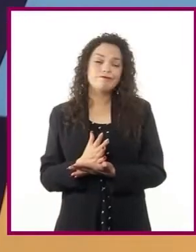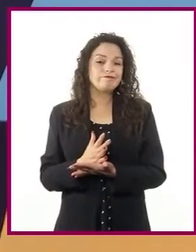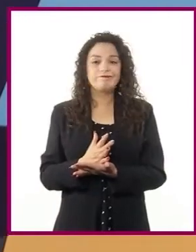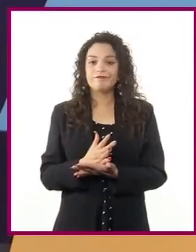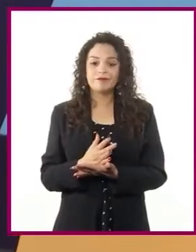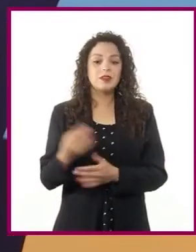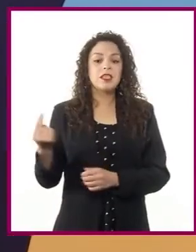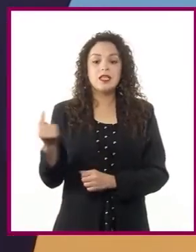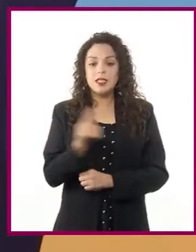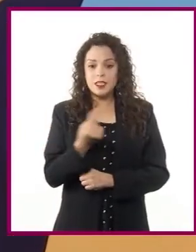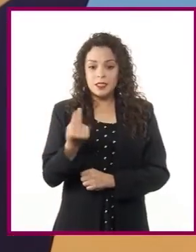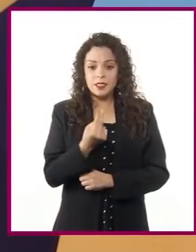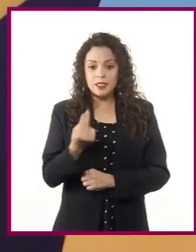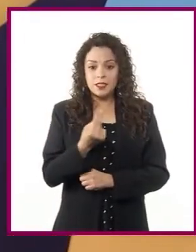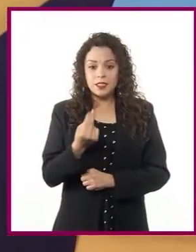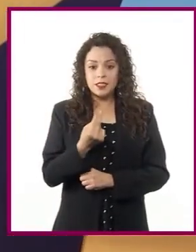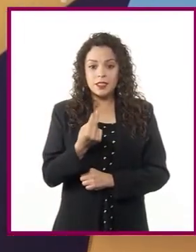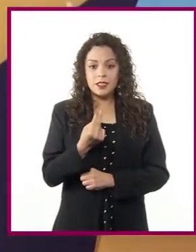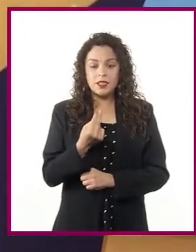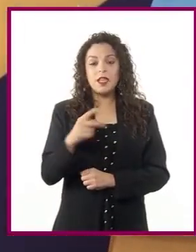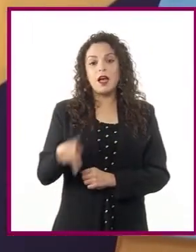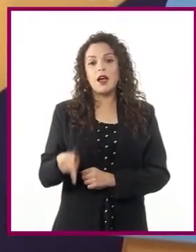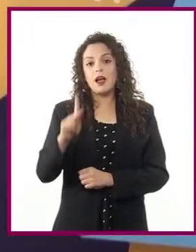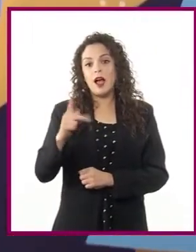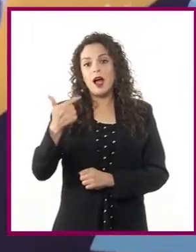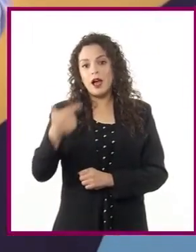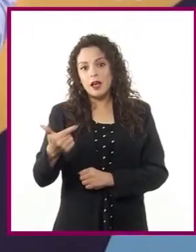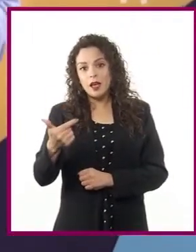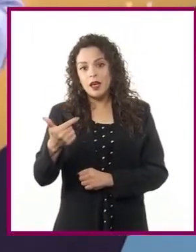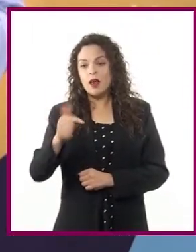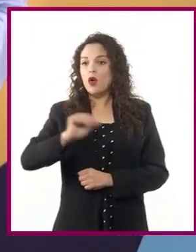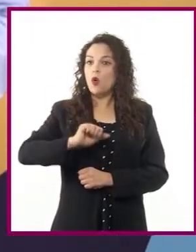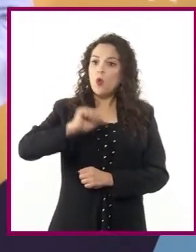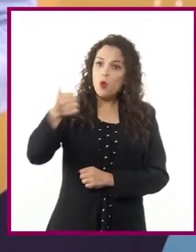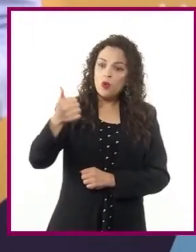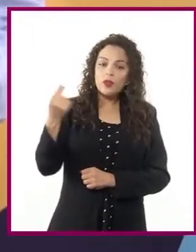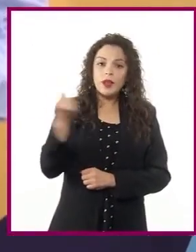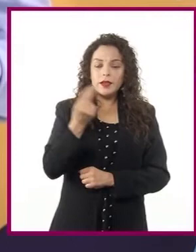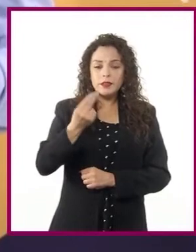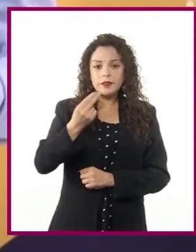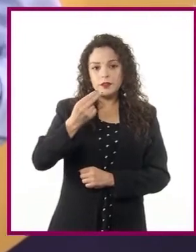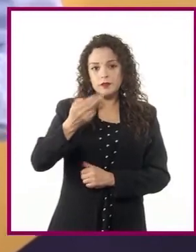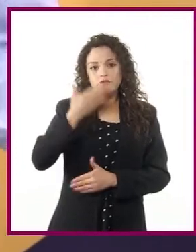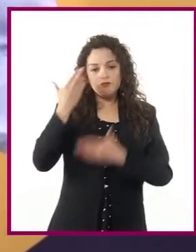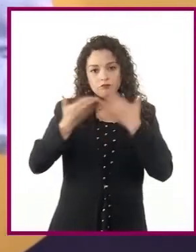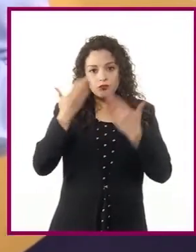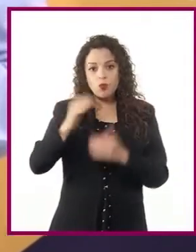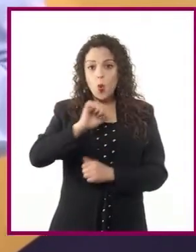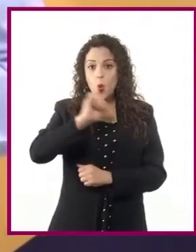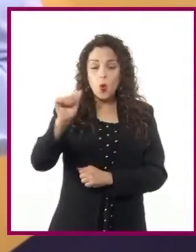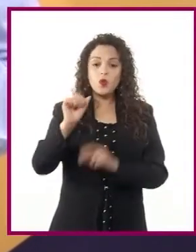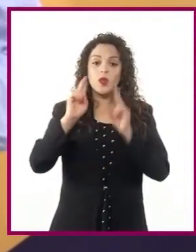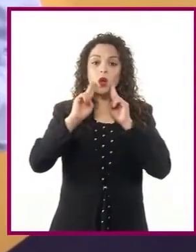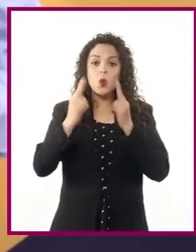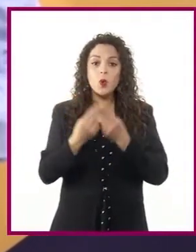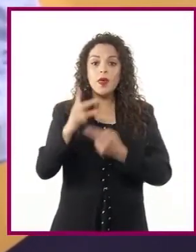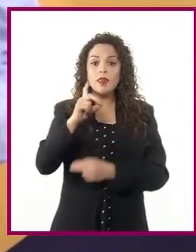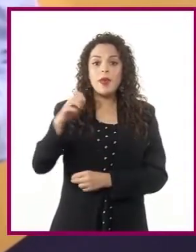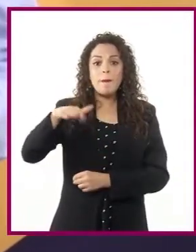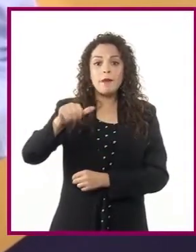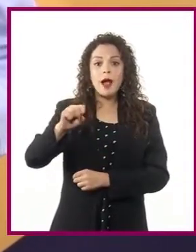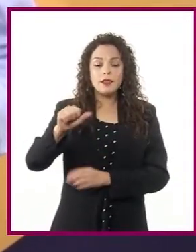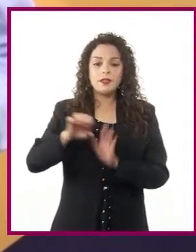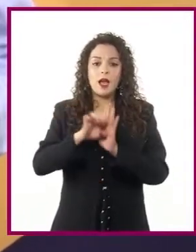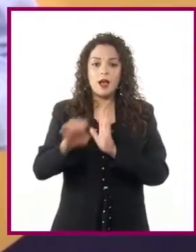abreviatura mg y otras como kg, sino también es necesario estudiar las demás unidades de masa, tales como